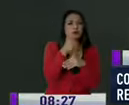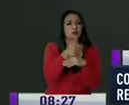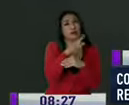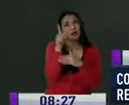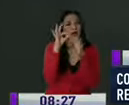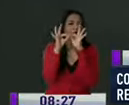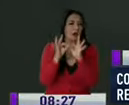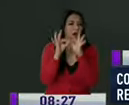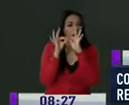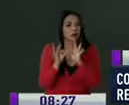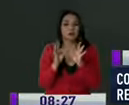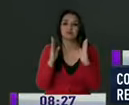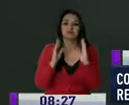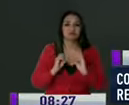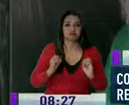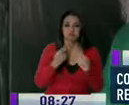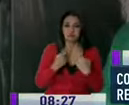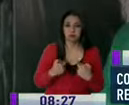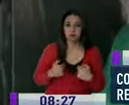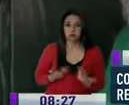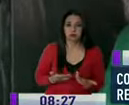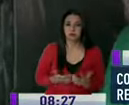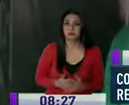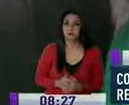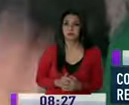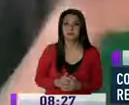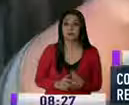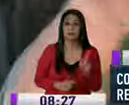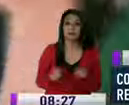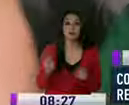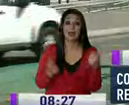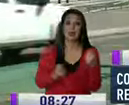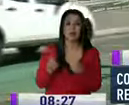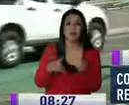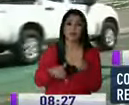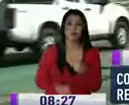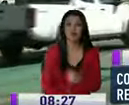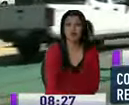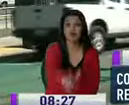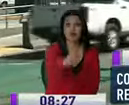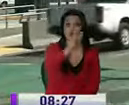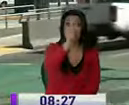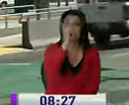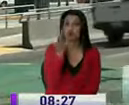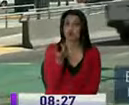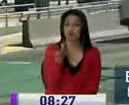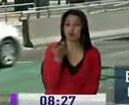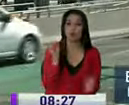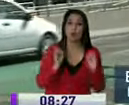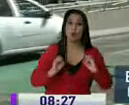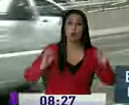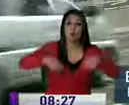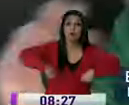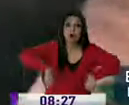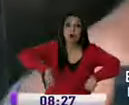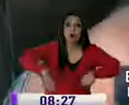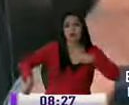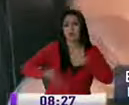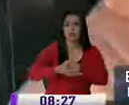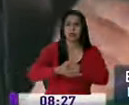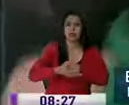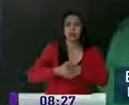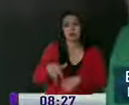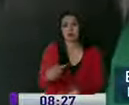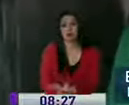reparen el daño, sin tener respuesta. Muchas de las veces los carros se pasan de largo, y hay motos que se accidentan bastante